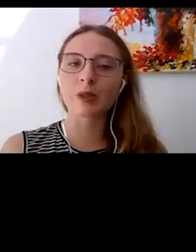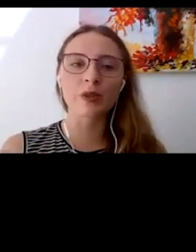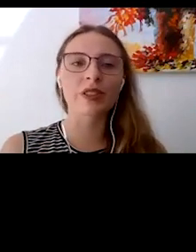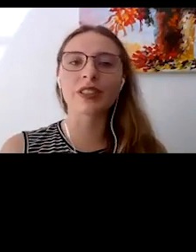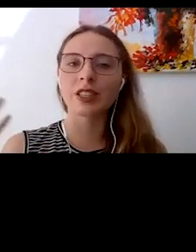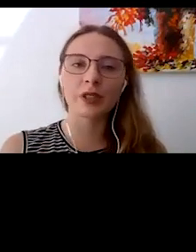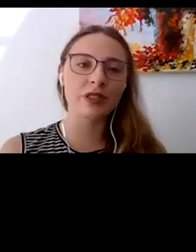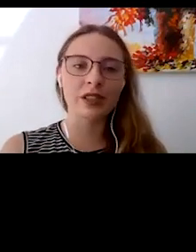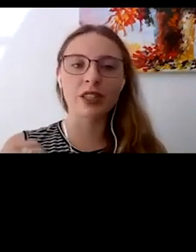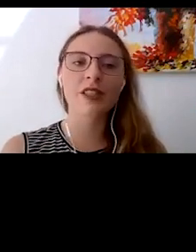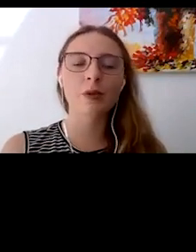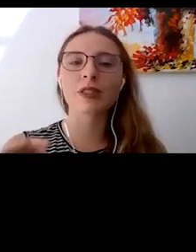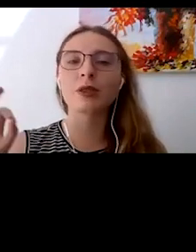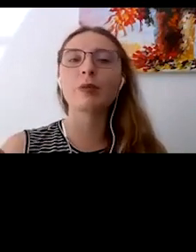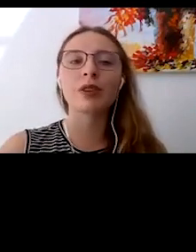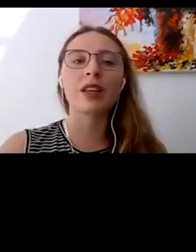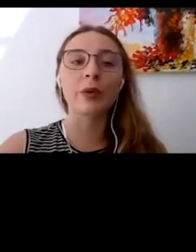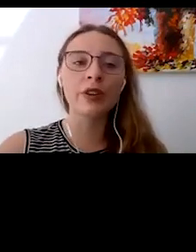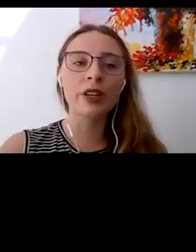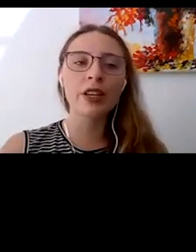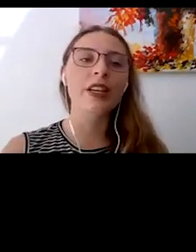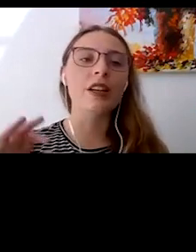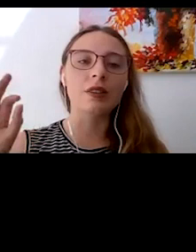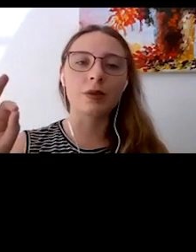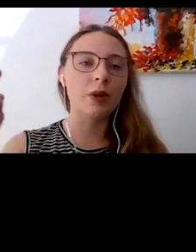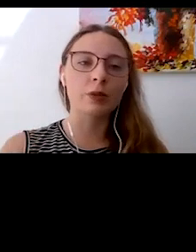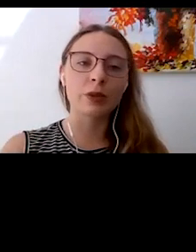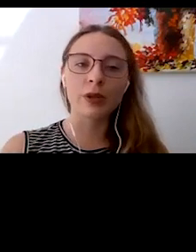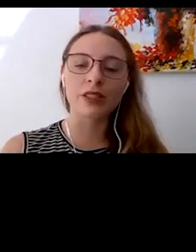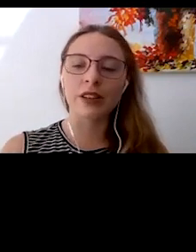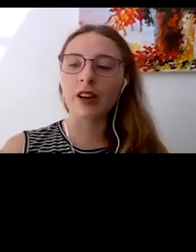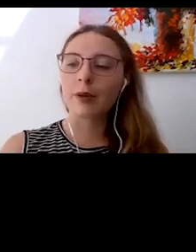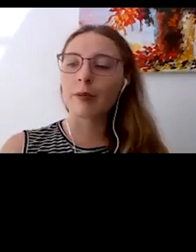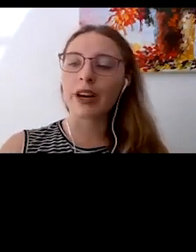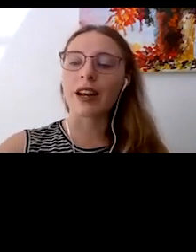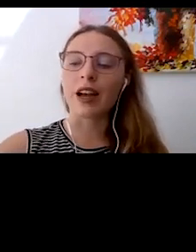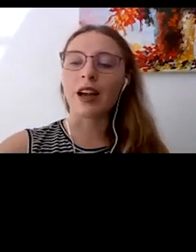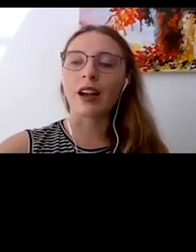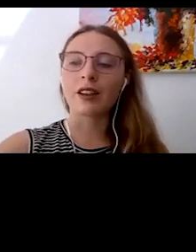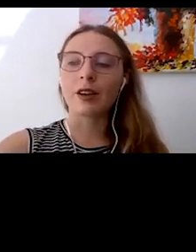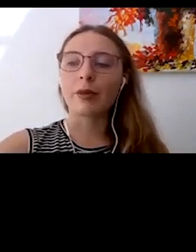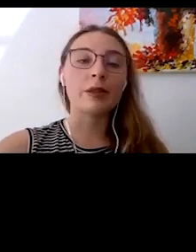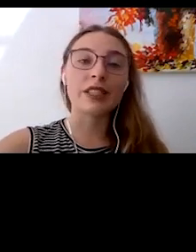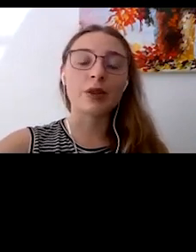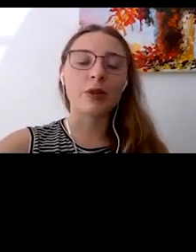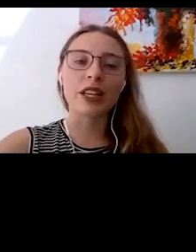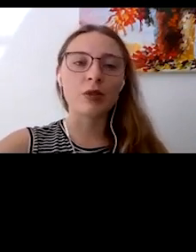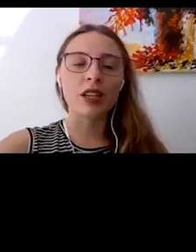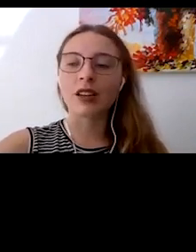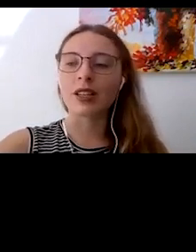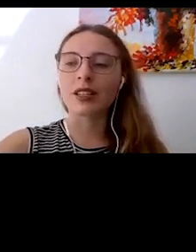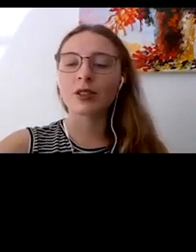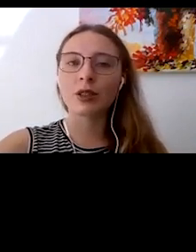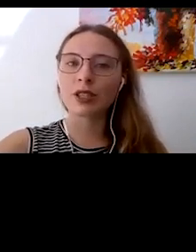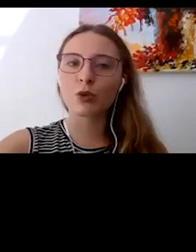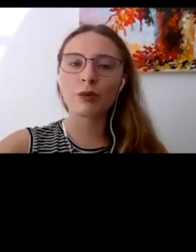10 pesos y tiene 3 pensiones alimenticias, pues va a ser 1 peso cada uno y el cuarto peso va a ser para el tema de seguridad social.